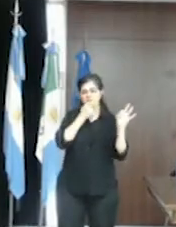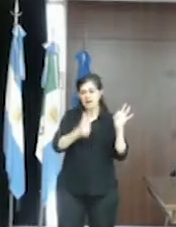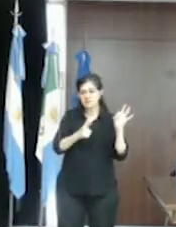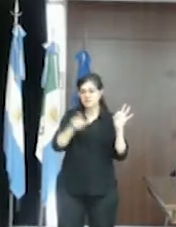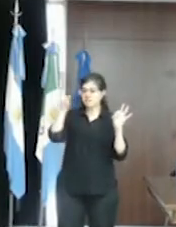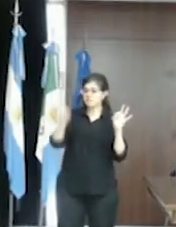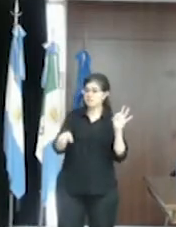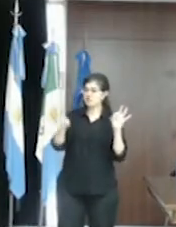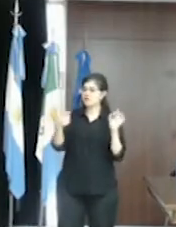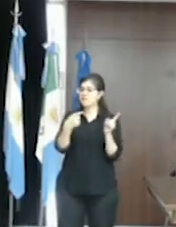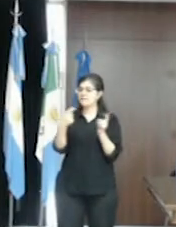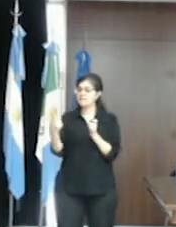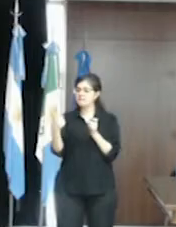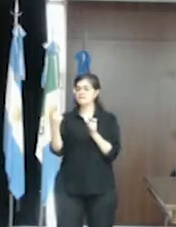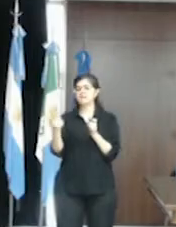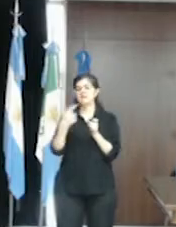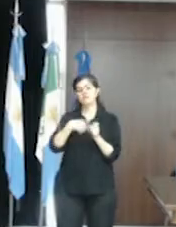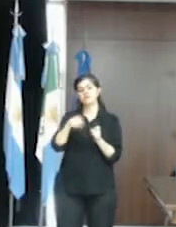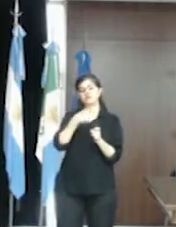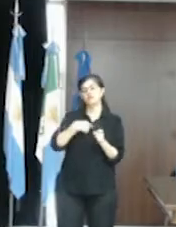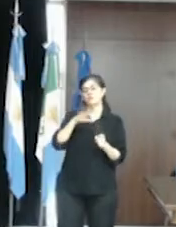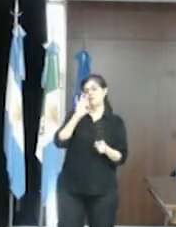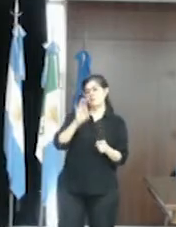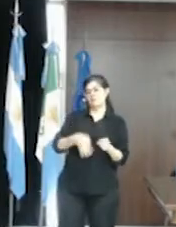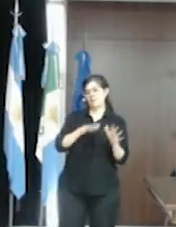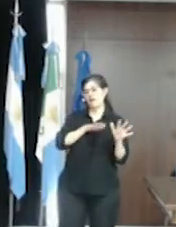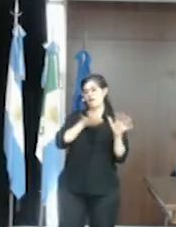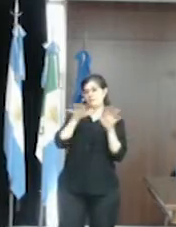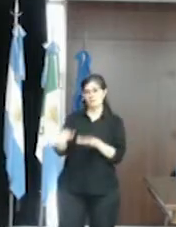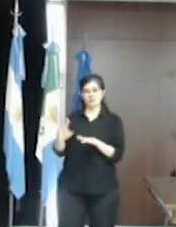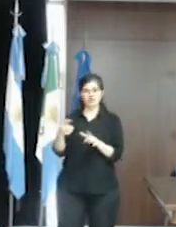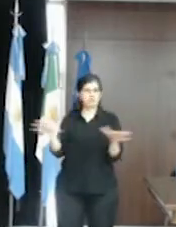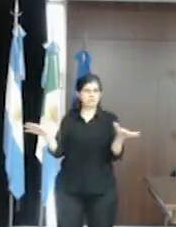persona necesita para poder brindarle el apoyo que necesita.